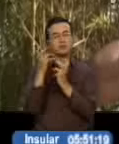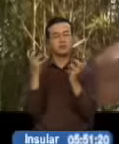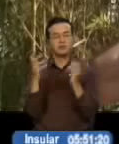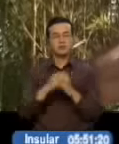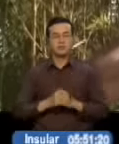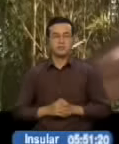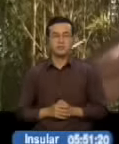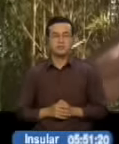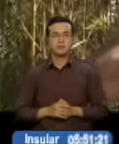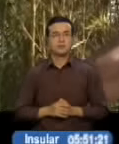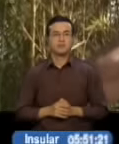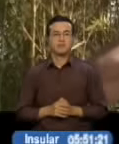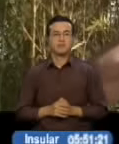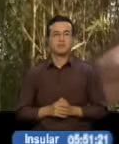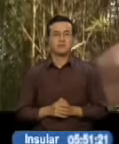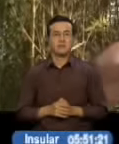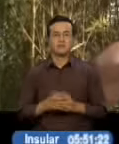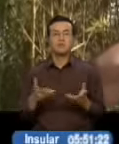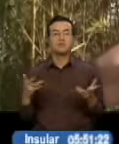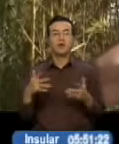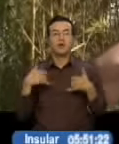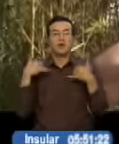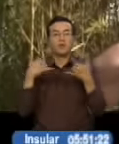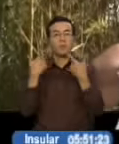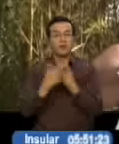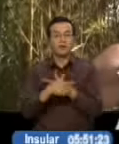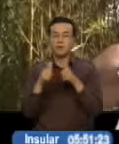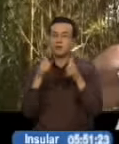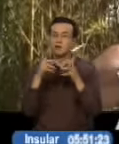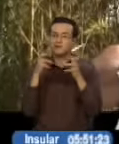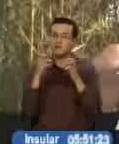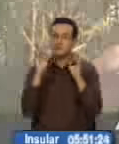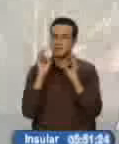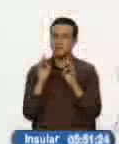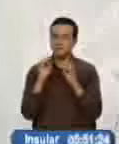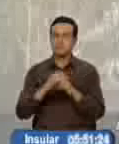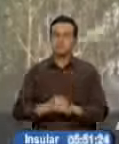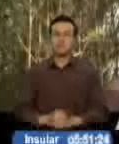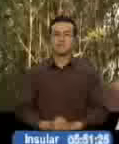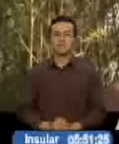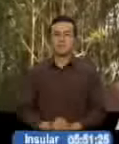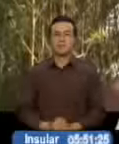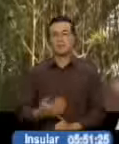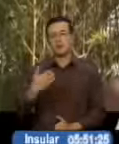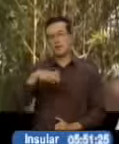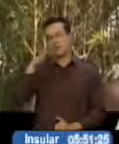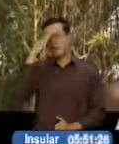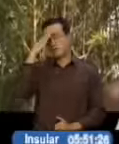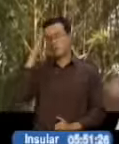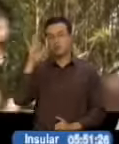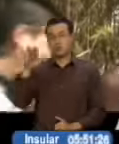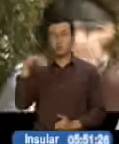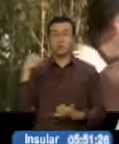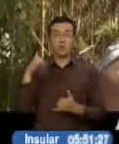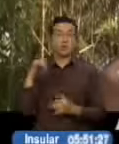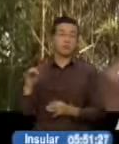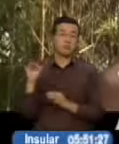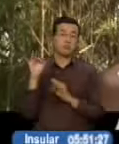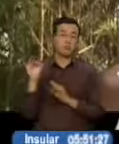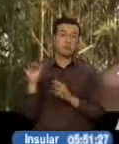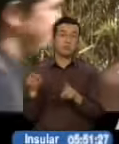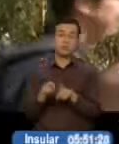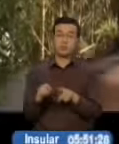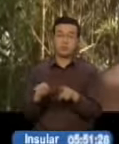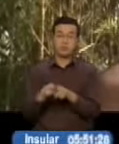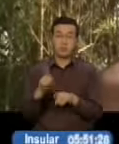dar la Copa Libertadores, que es el objetivo del equipo ahora por hoy. Bueno, sabemos que tienen jugadores de buen pie, igual que lo